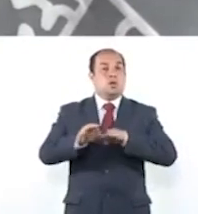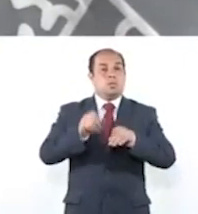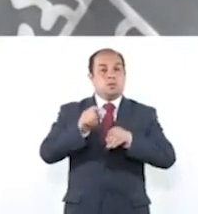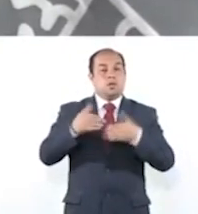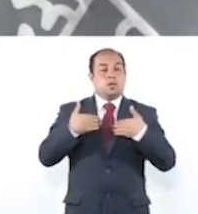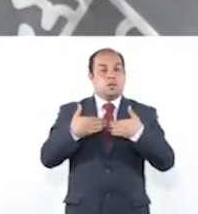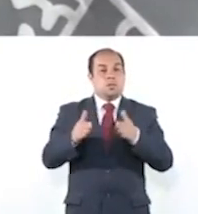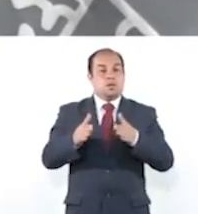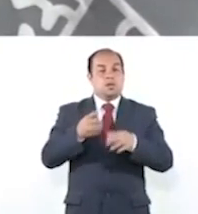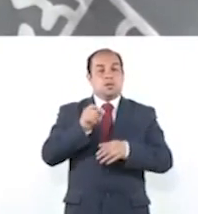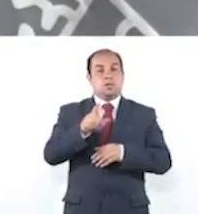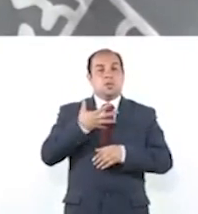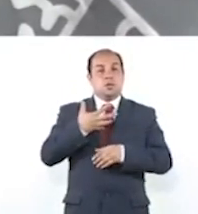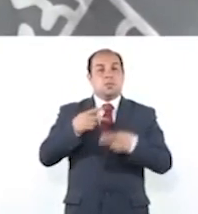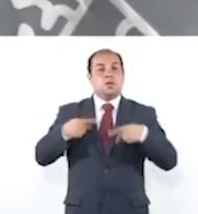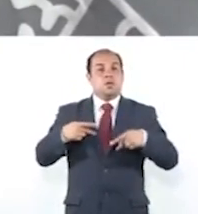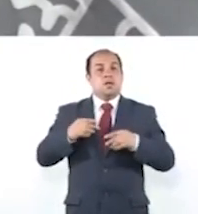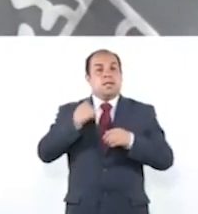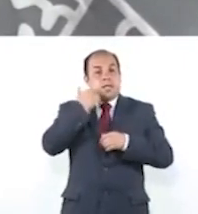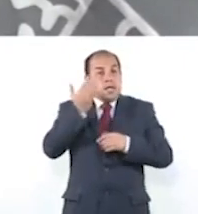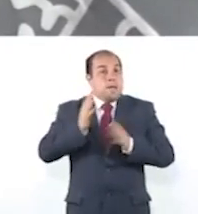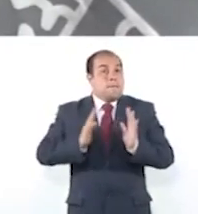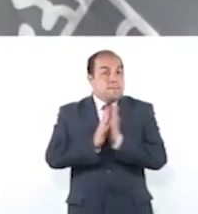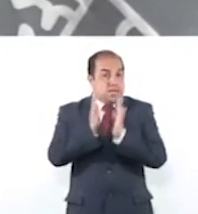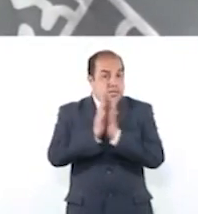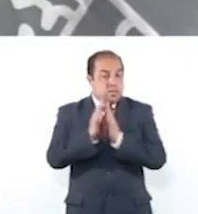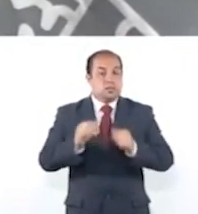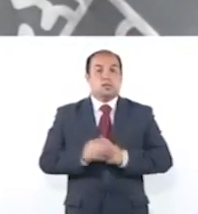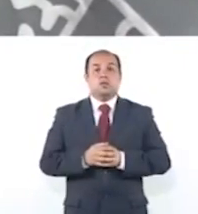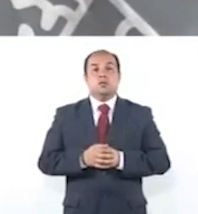en voluntarios. Segundo,